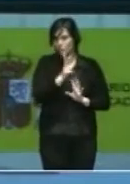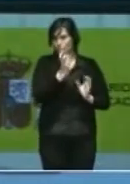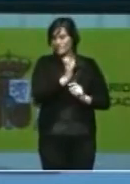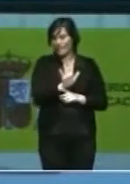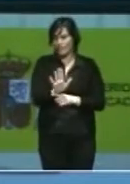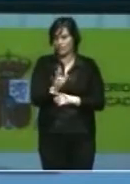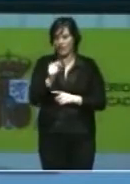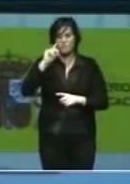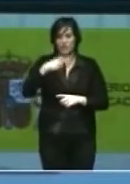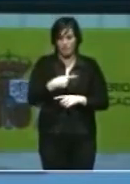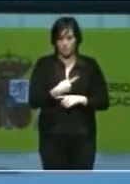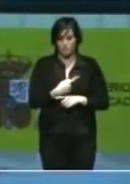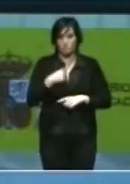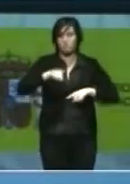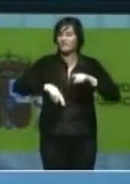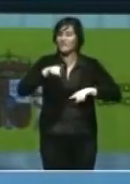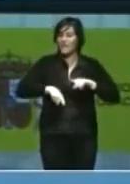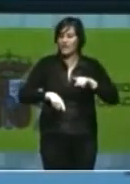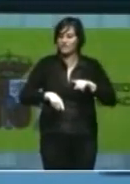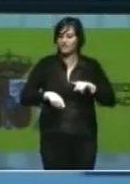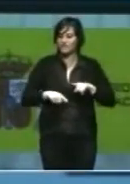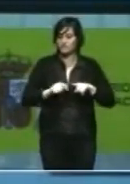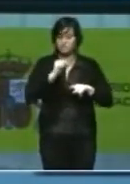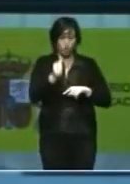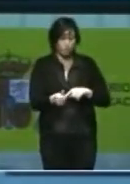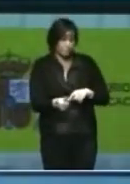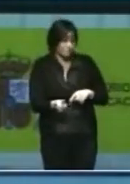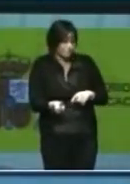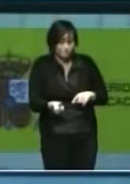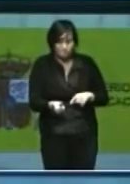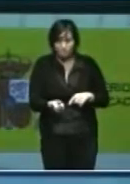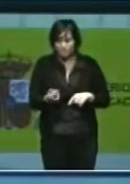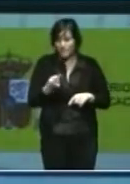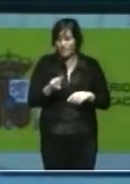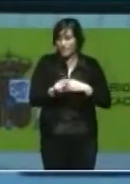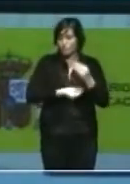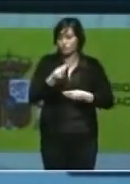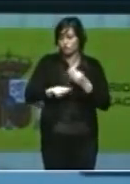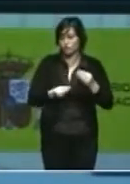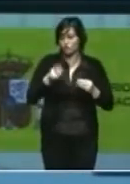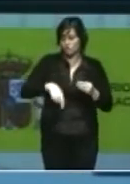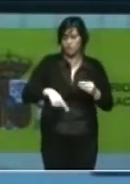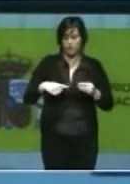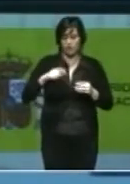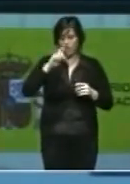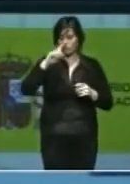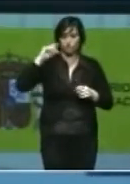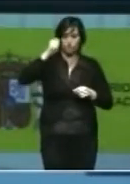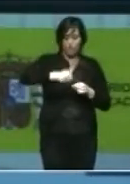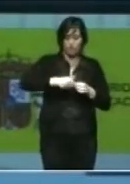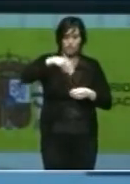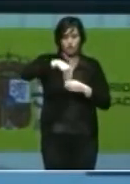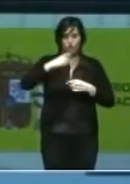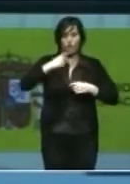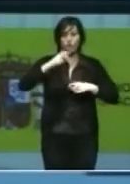simplemente muy rápidamente materiales evidentemente mucho peores que hemos ido, digamos, desarrollando a lo largo de estos años en el ámbito de la